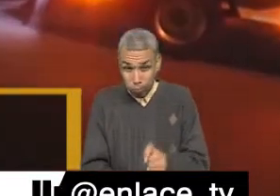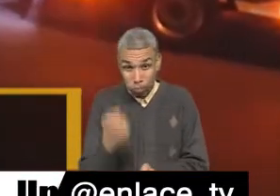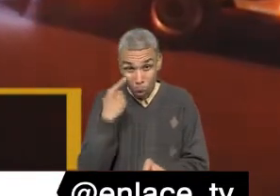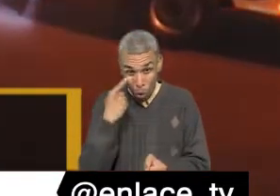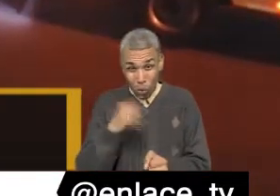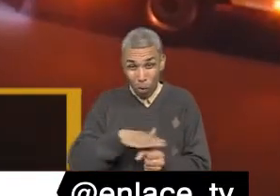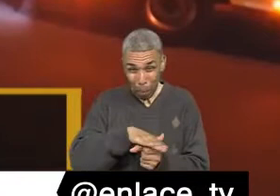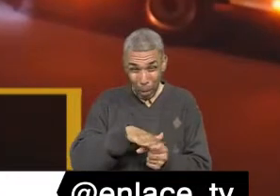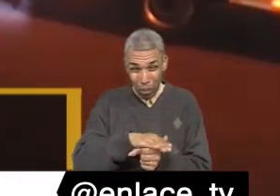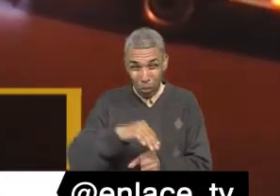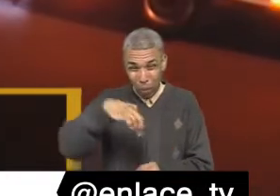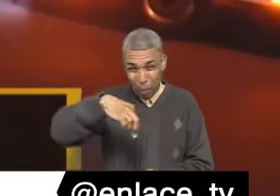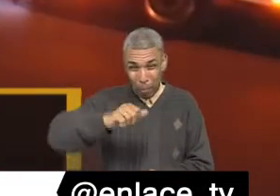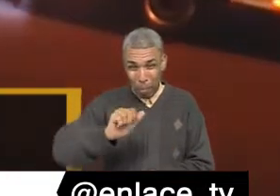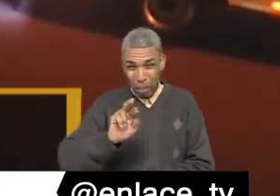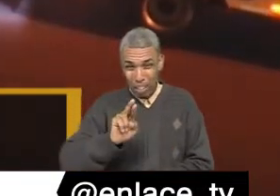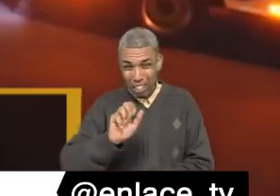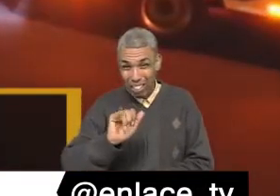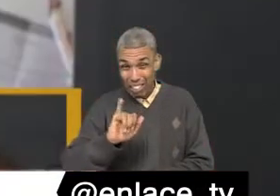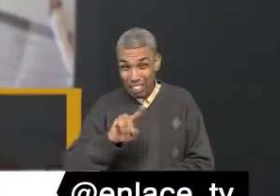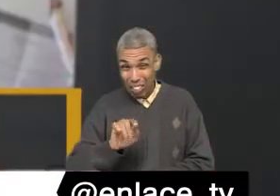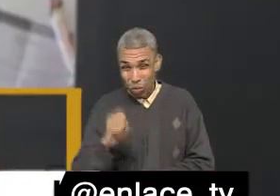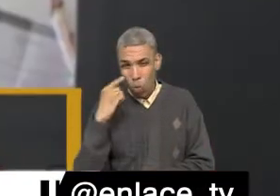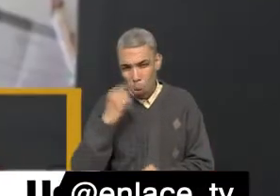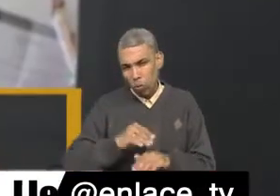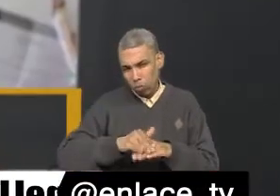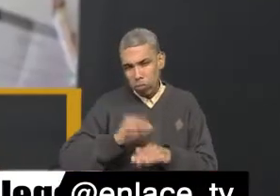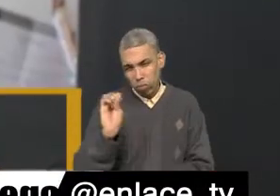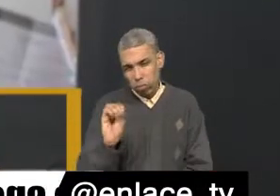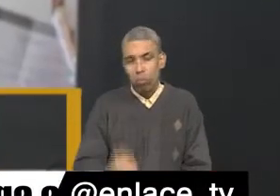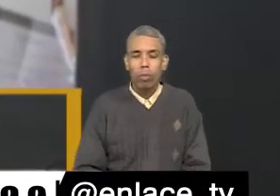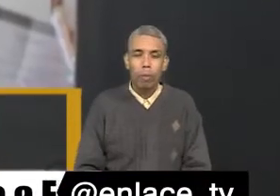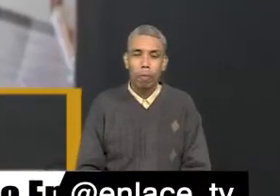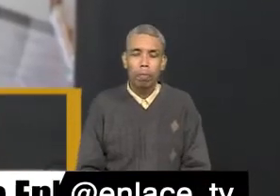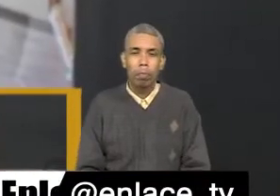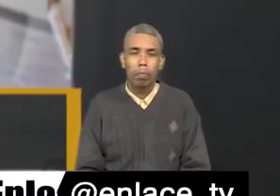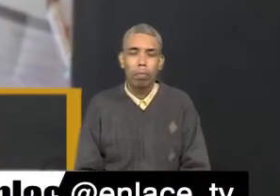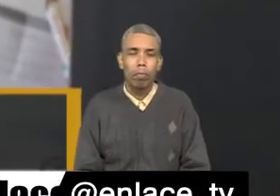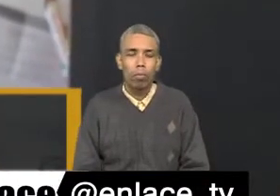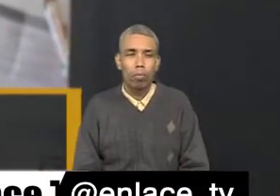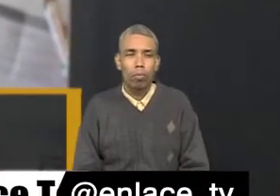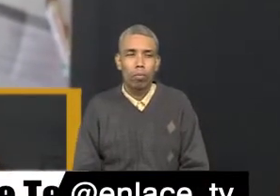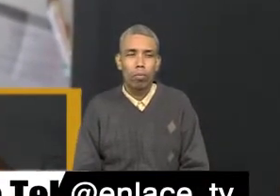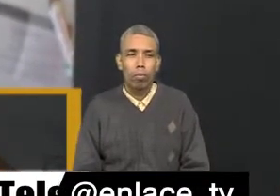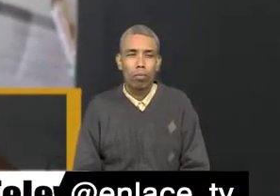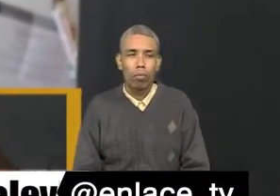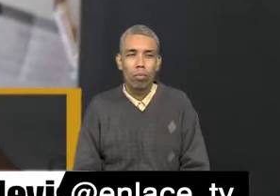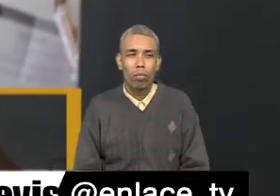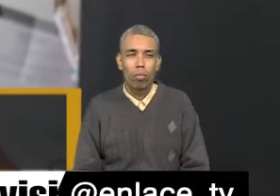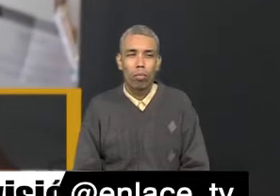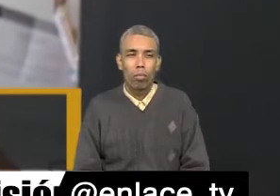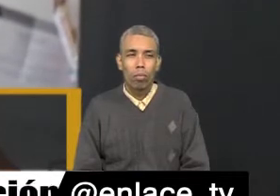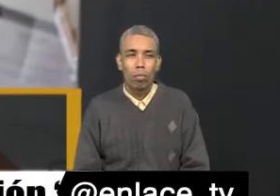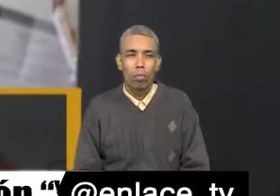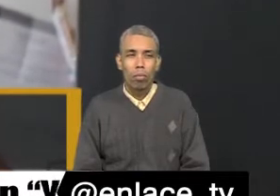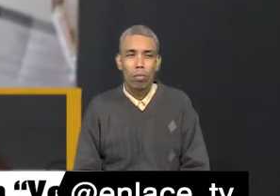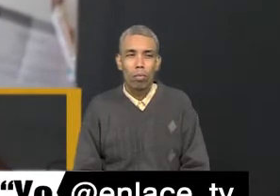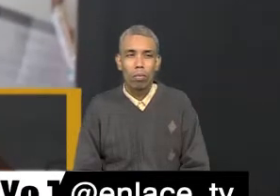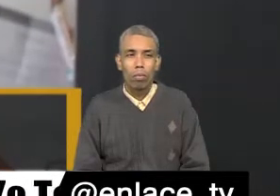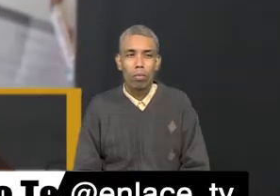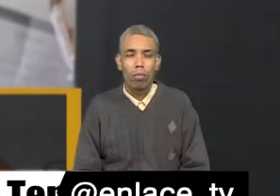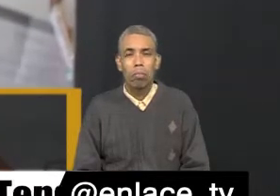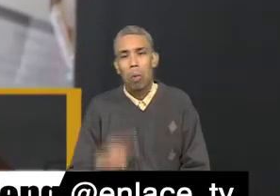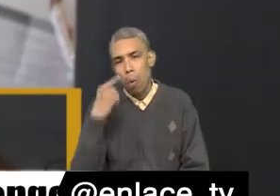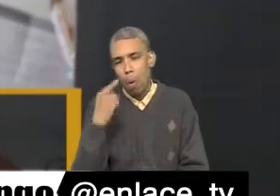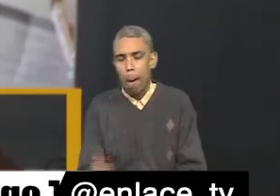esta zona. Se puede decir que un 80%, 90% de que un accidente ocurra o no ocurre es